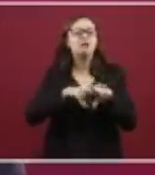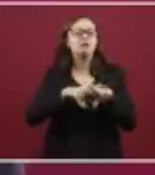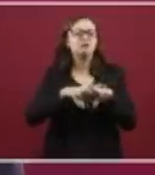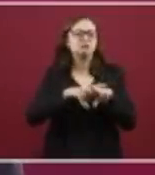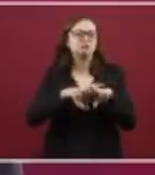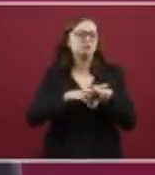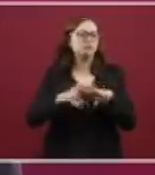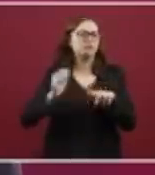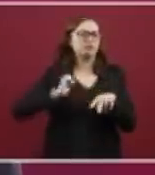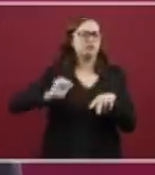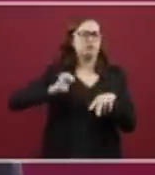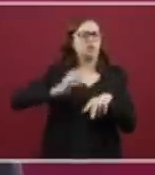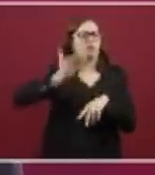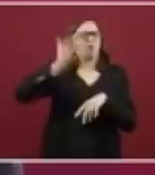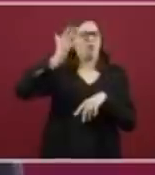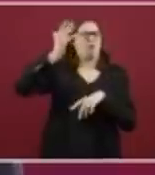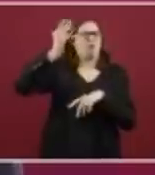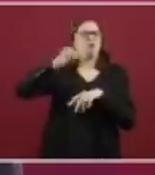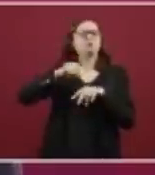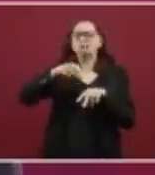Sureste.